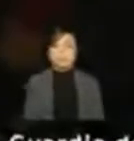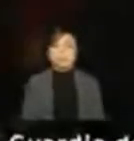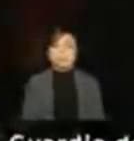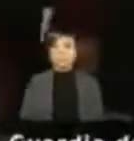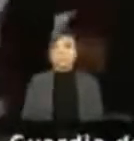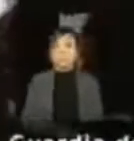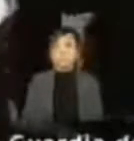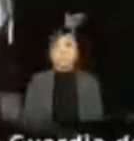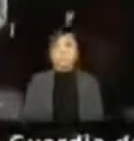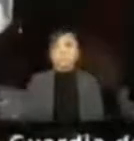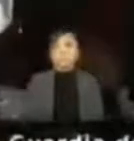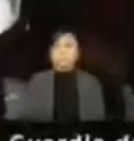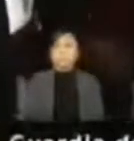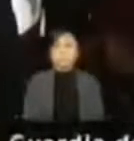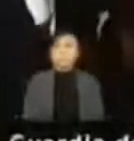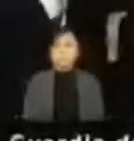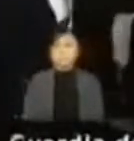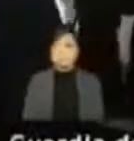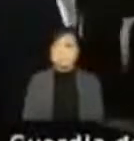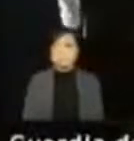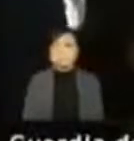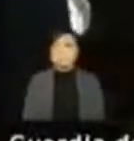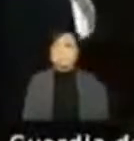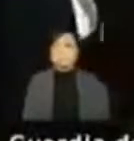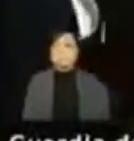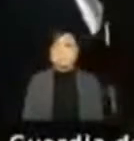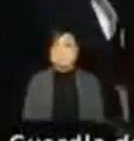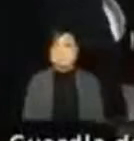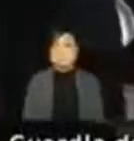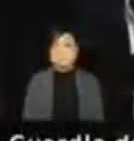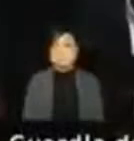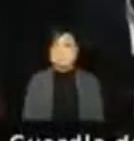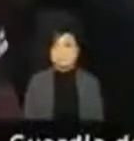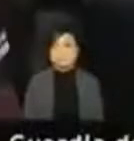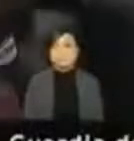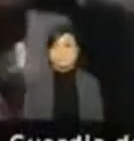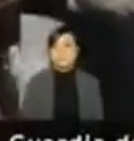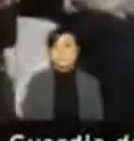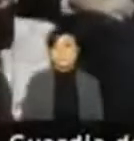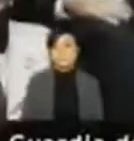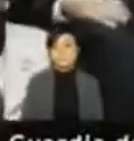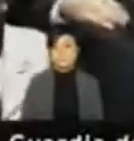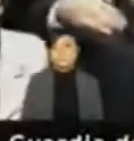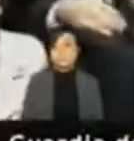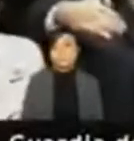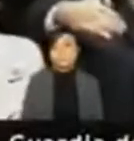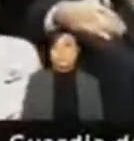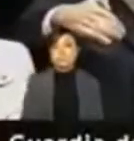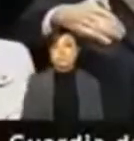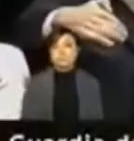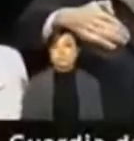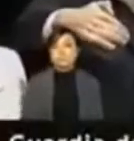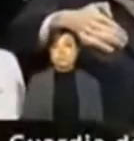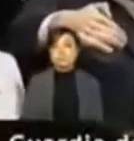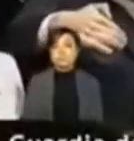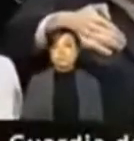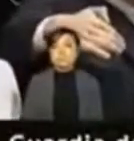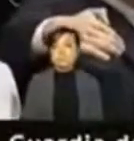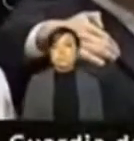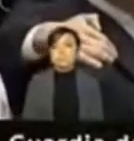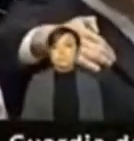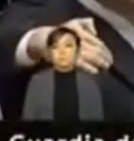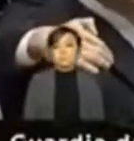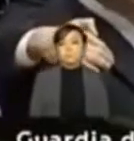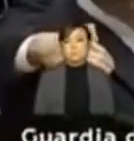por estatuto hacer grupos políticos adentro de Morena. Esto fue siguiendo, es decir, atendiendo a lo que pasó en